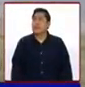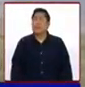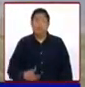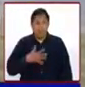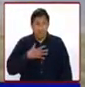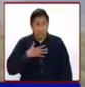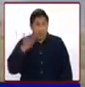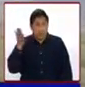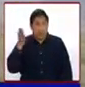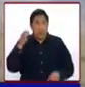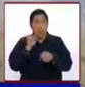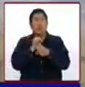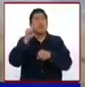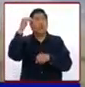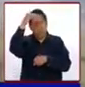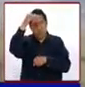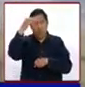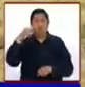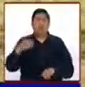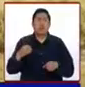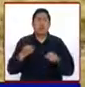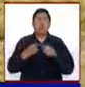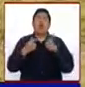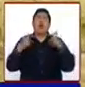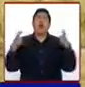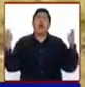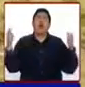¿Y es el Huayna Potosí o no? Sí, es el Huayna Potosí.